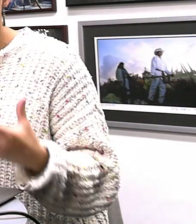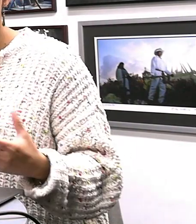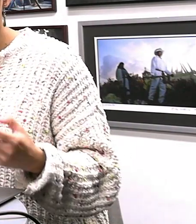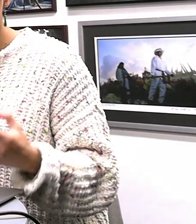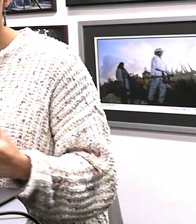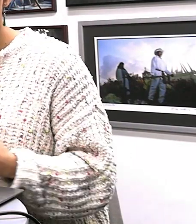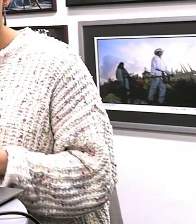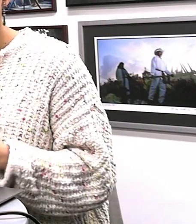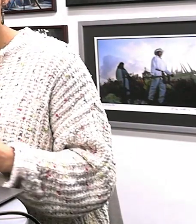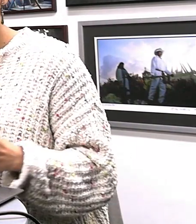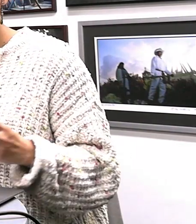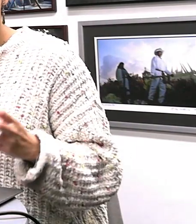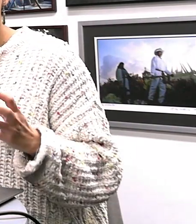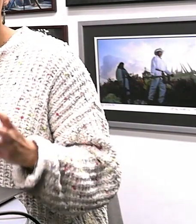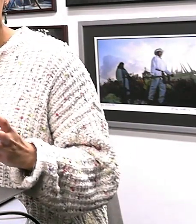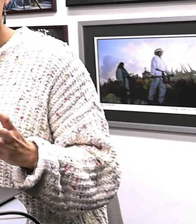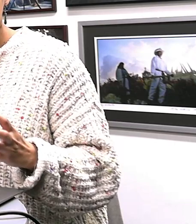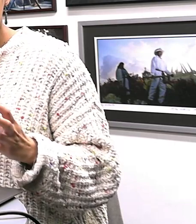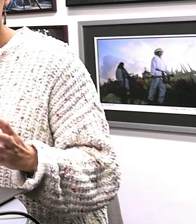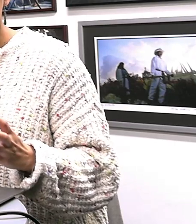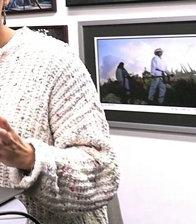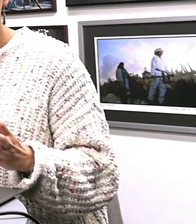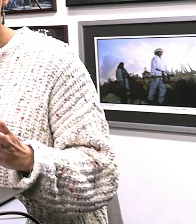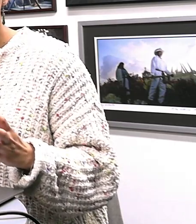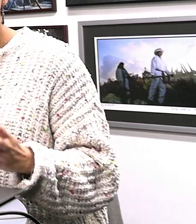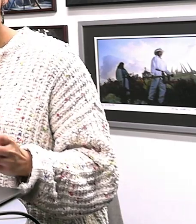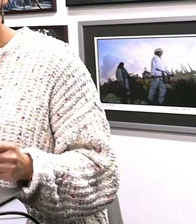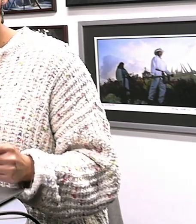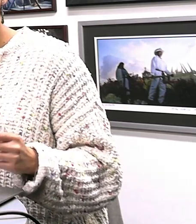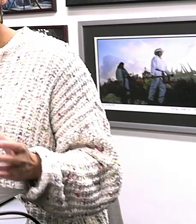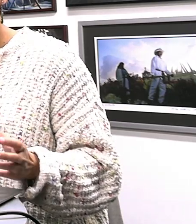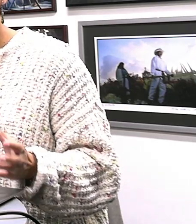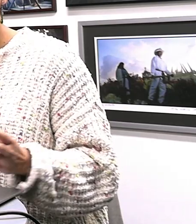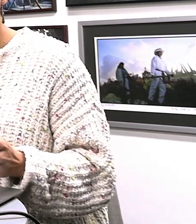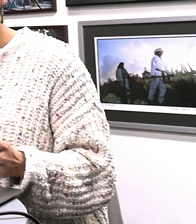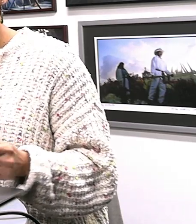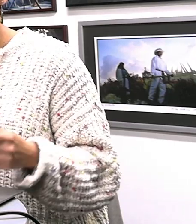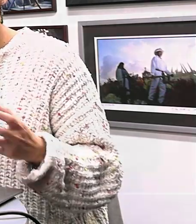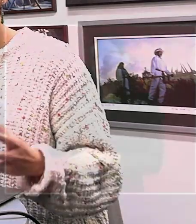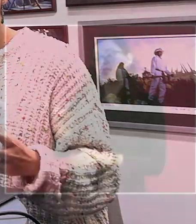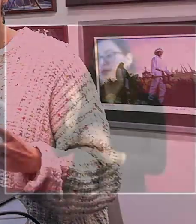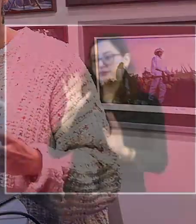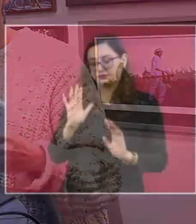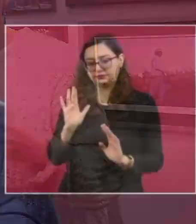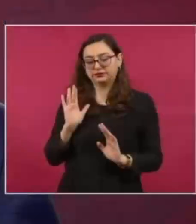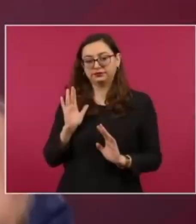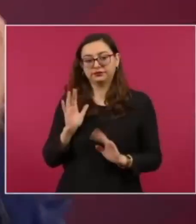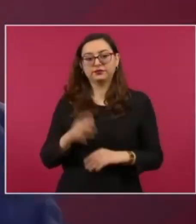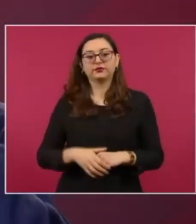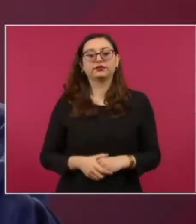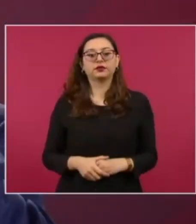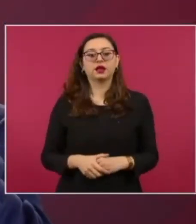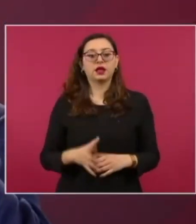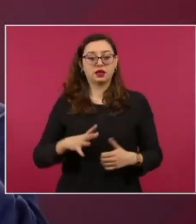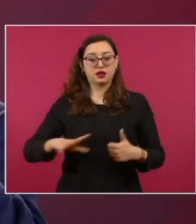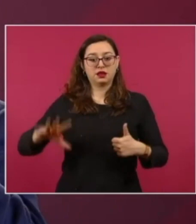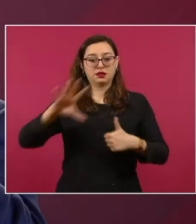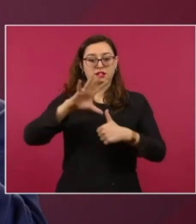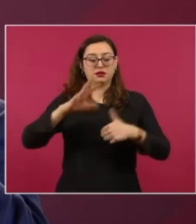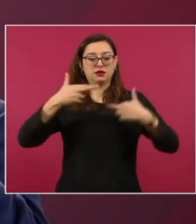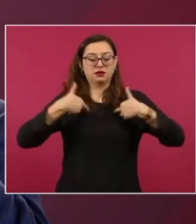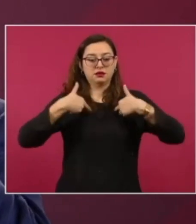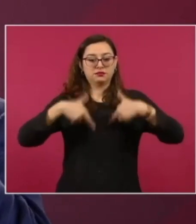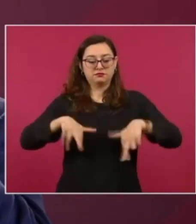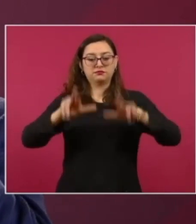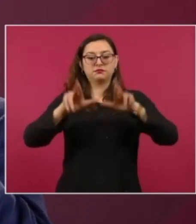Refugio, el abogado de Chapo, dijo en una entrevista con Grupo Fórmula que el capo le hizo llegar un mensaje al presidente, un correo, donde